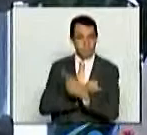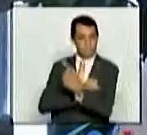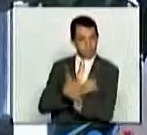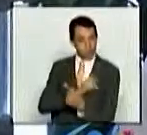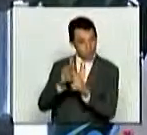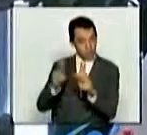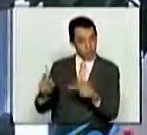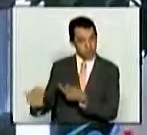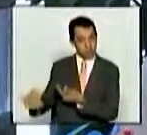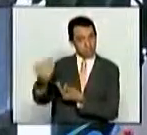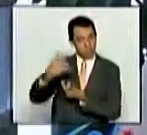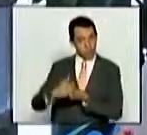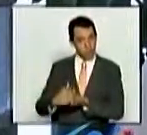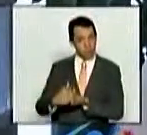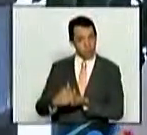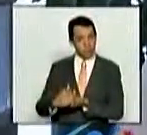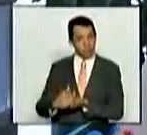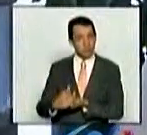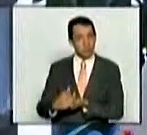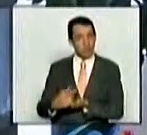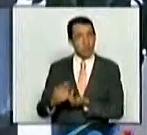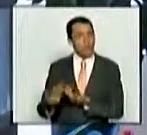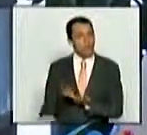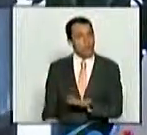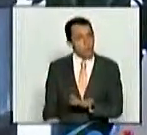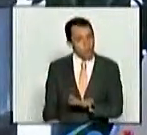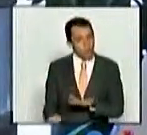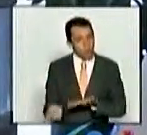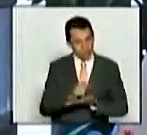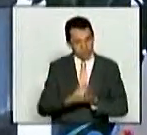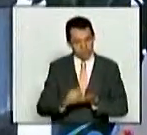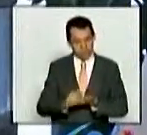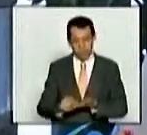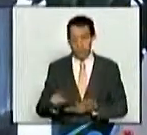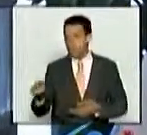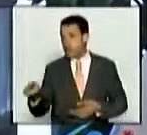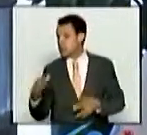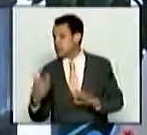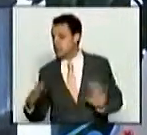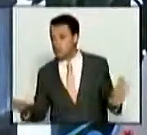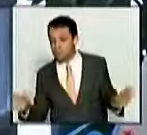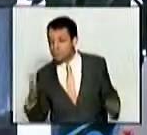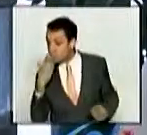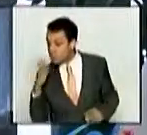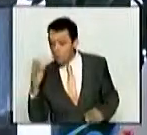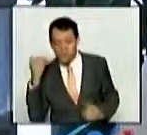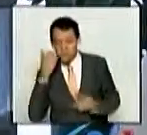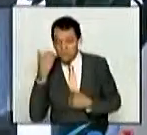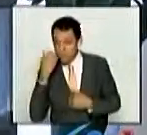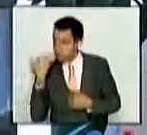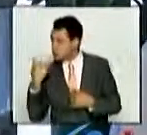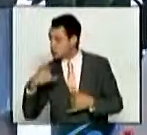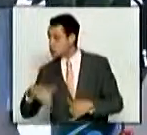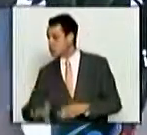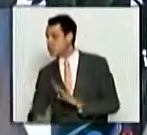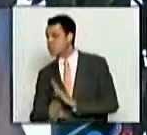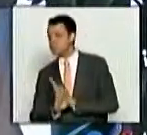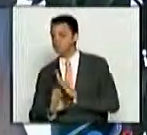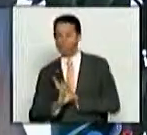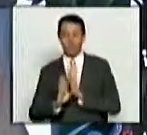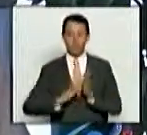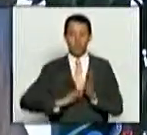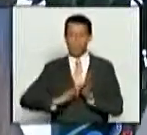llegan con diagnósticos como: a usted ya no se le puede hacer nada, lo suyo ya no